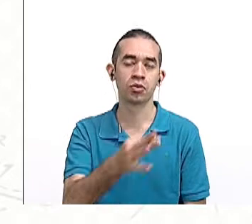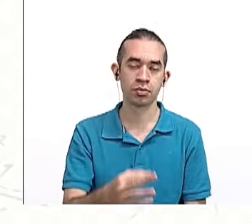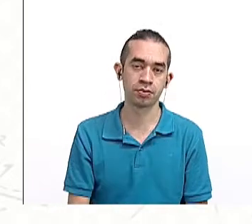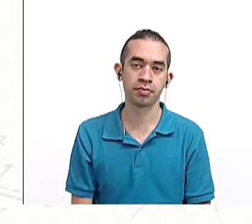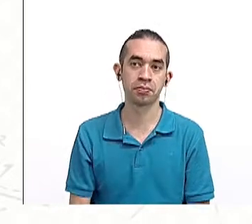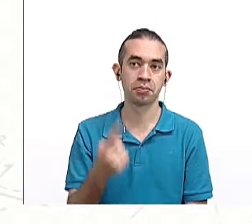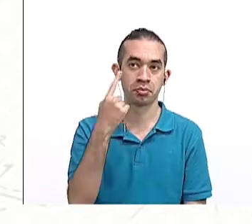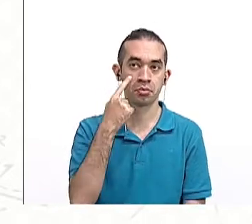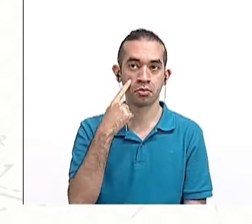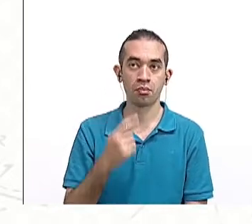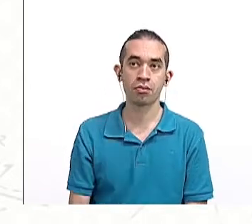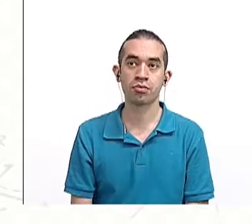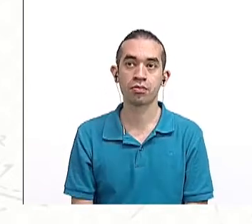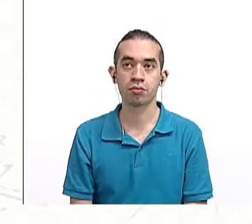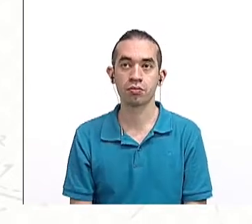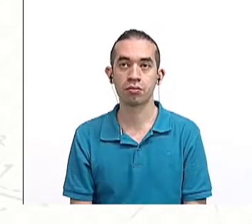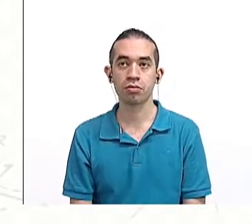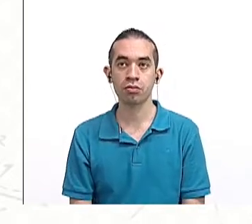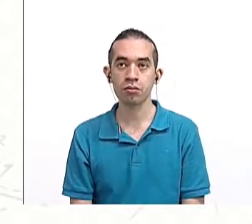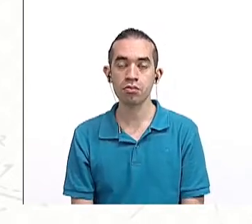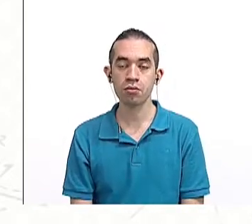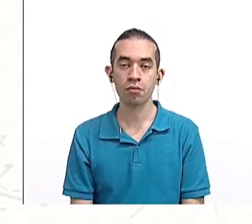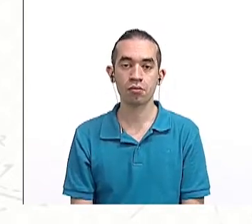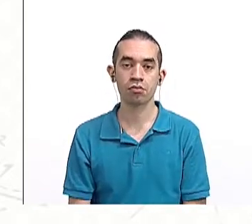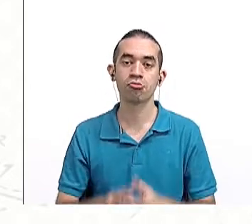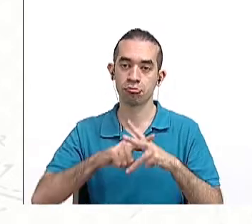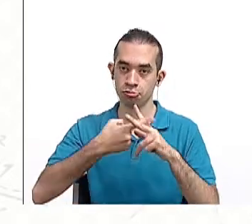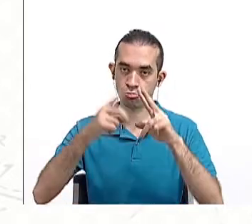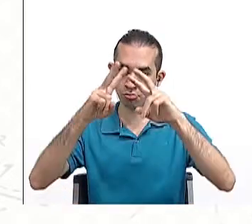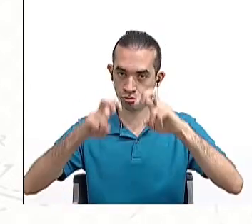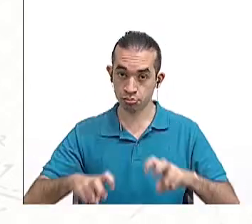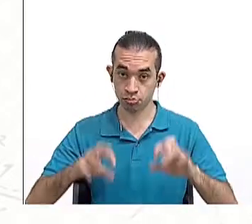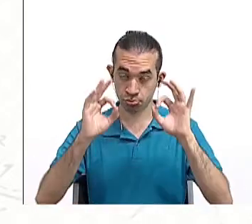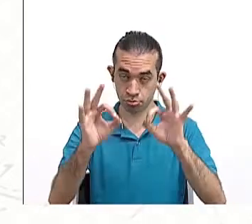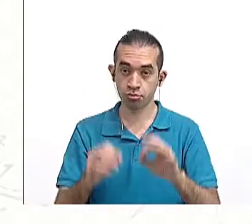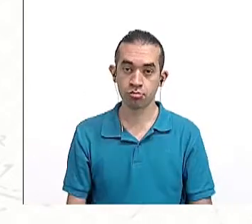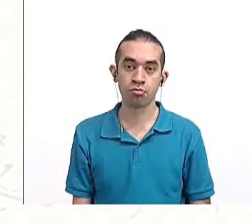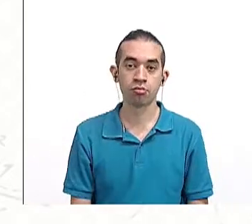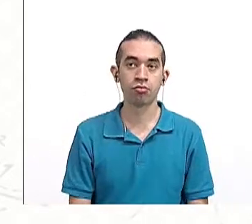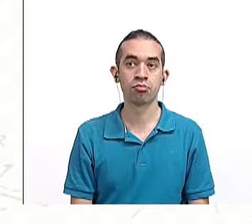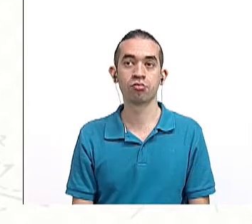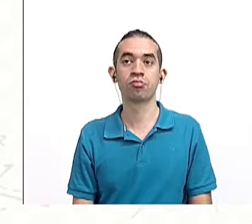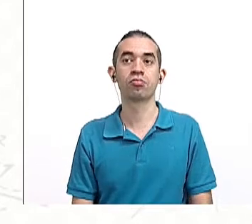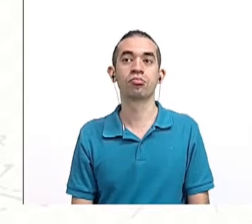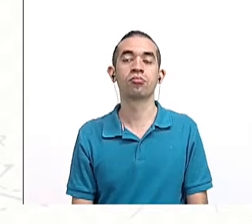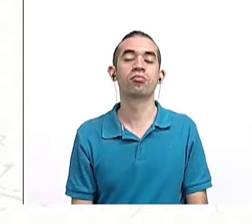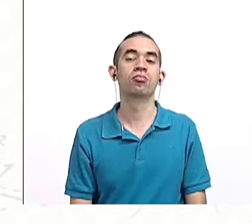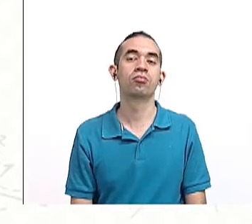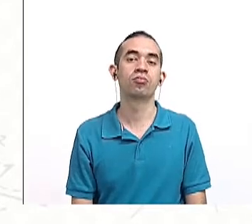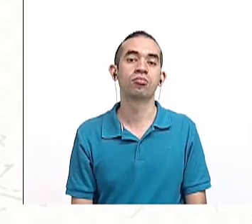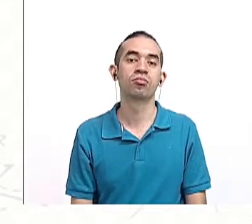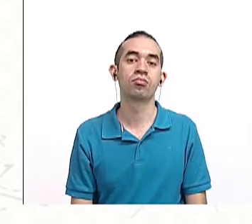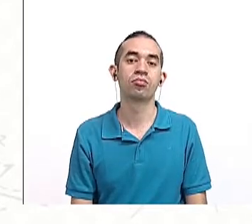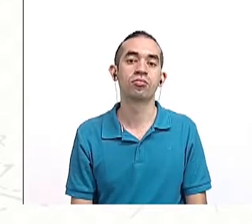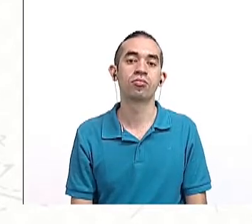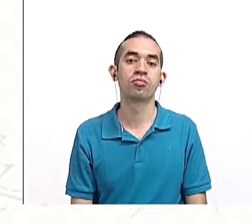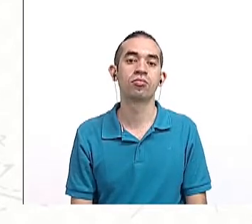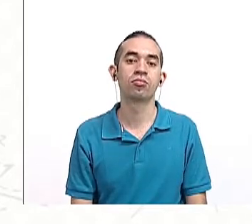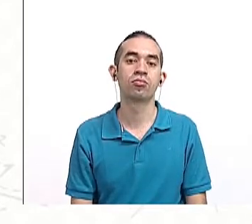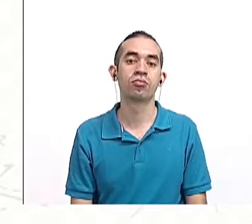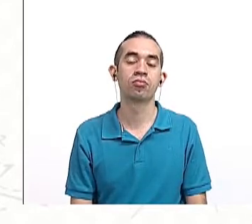ahora tenemos esto por acá empecemos a analizar de acuerdo tenemos que lo que es qué